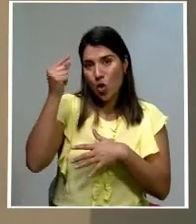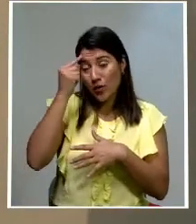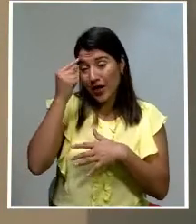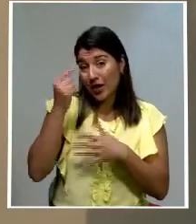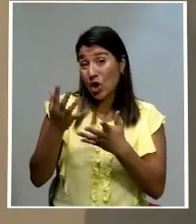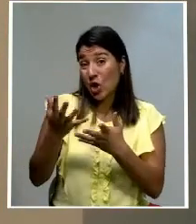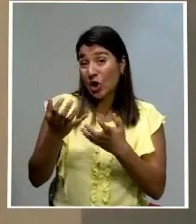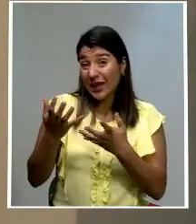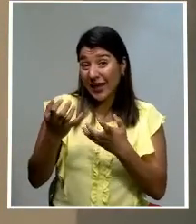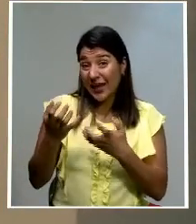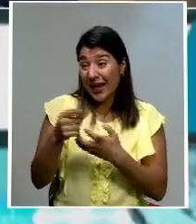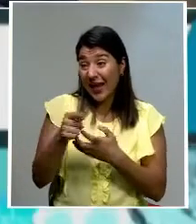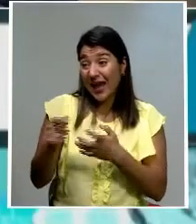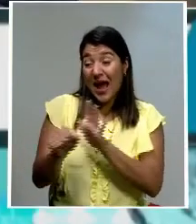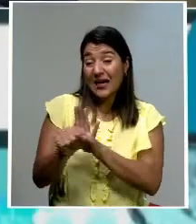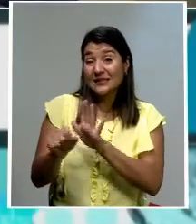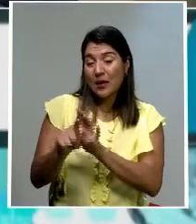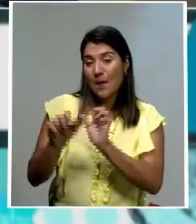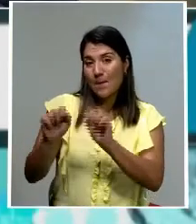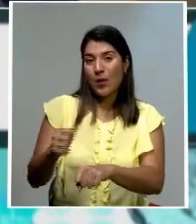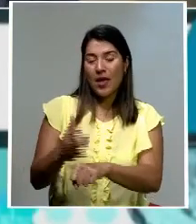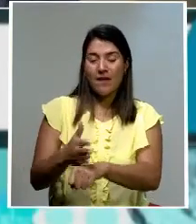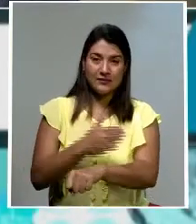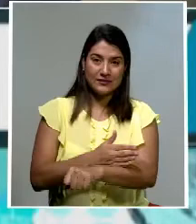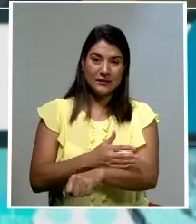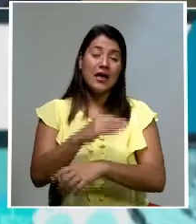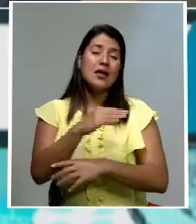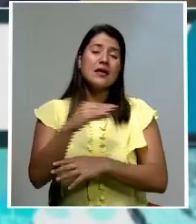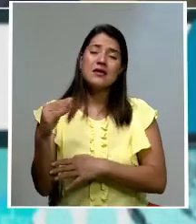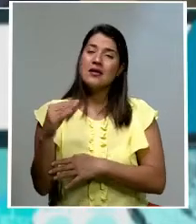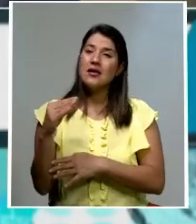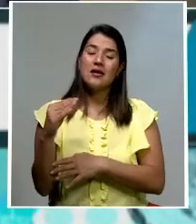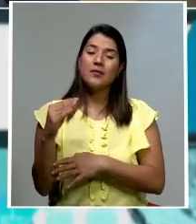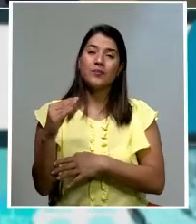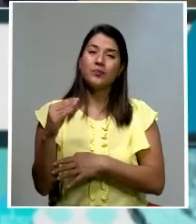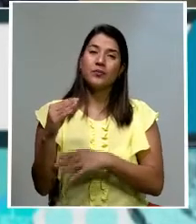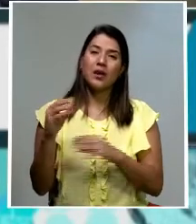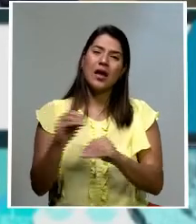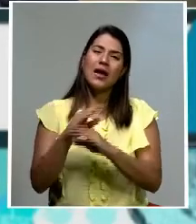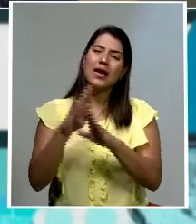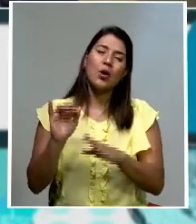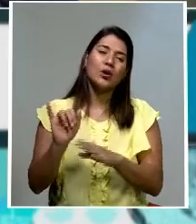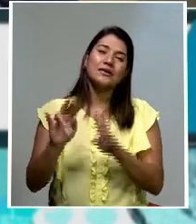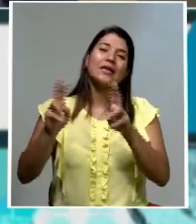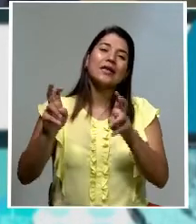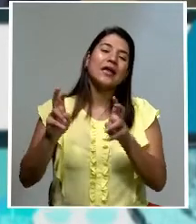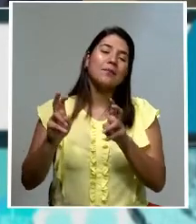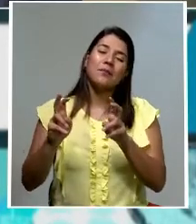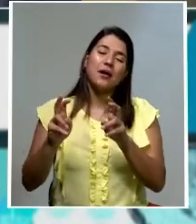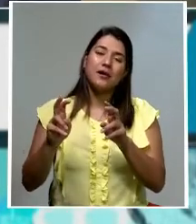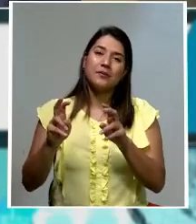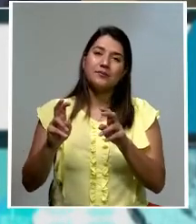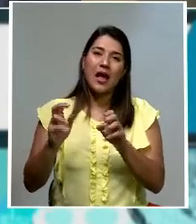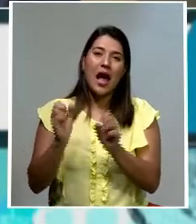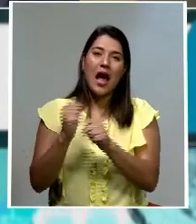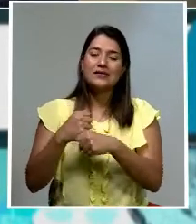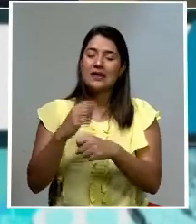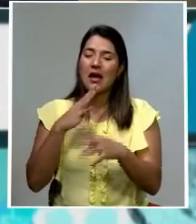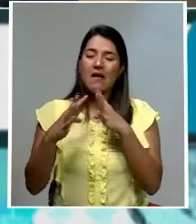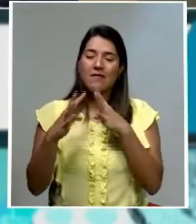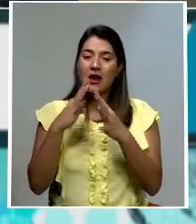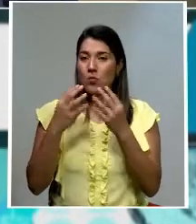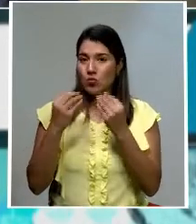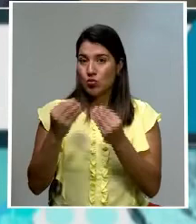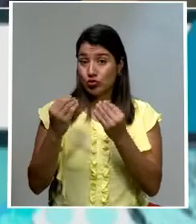avance en el Congreso y que, bueno, evidentemente seguirá dando mucho de qué hablar durante las próximas semanas, los próximos